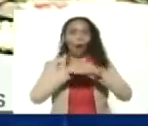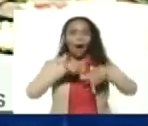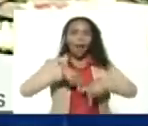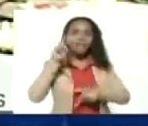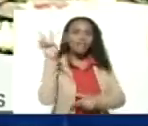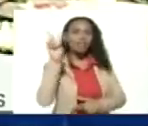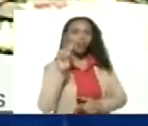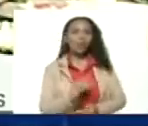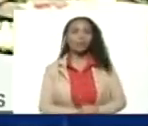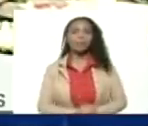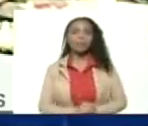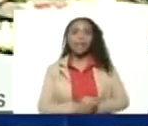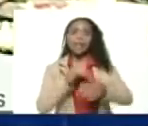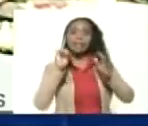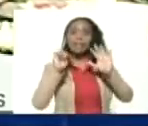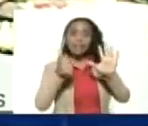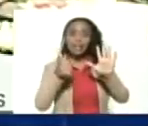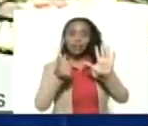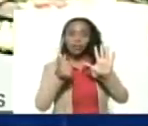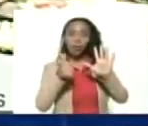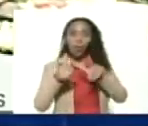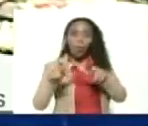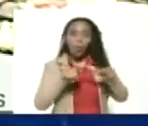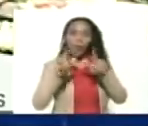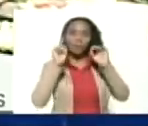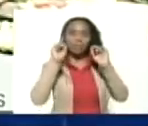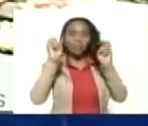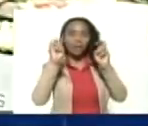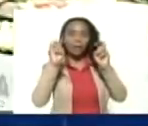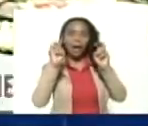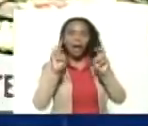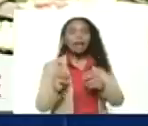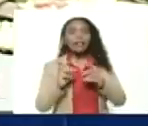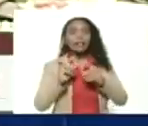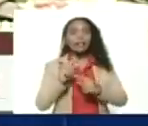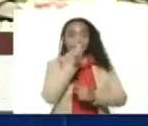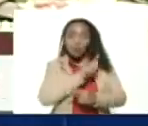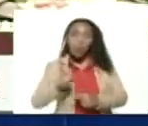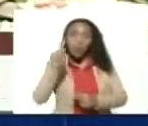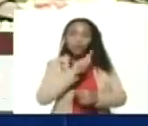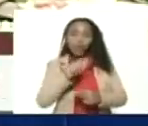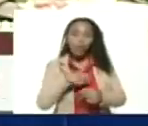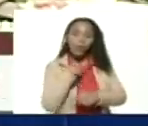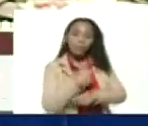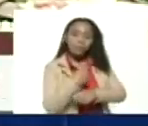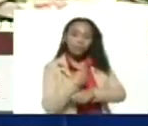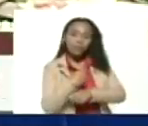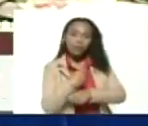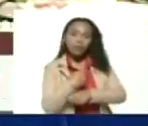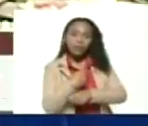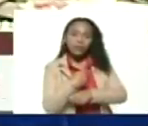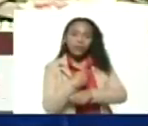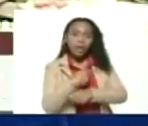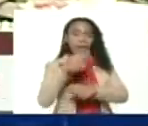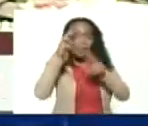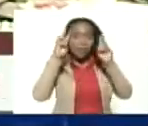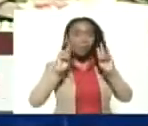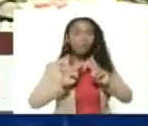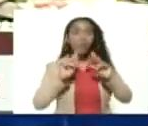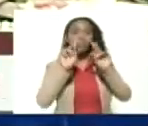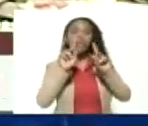sexto lugar, el financiamiento, el circuito de financiamiento virtuoso del sistema